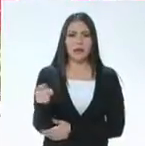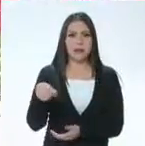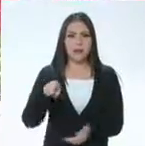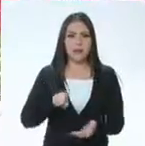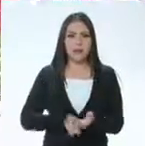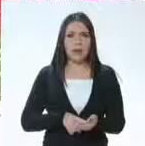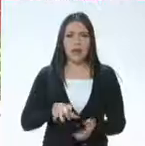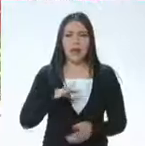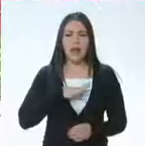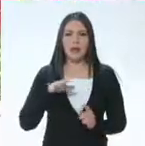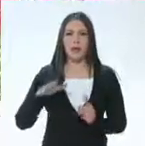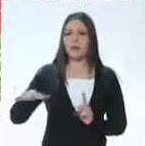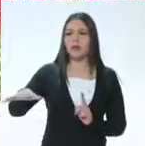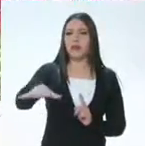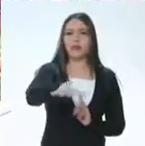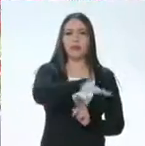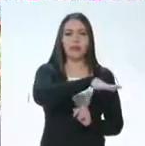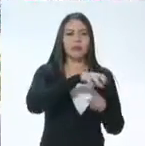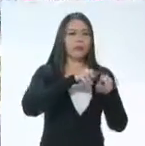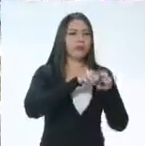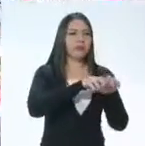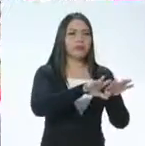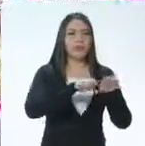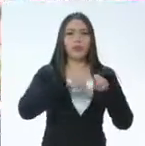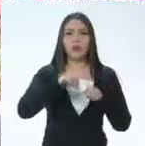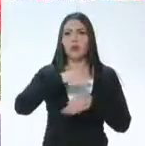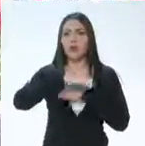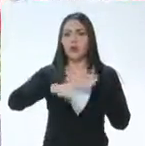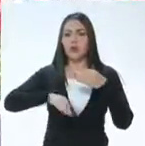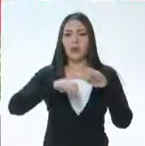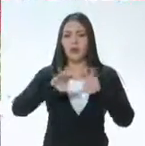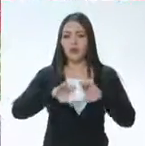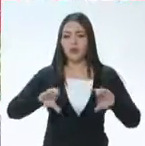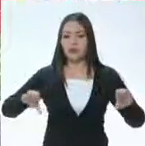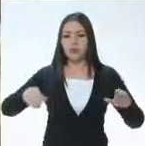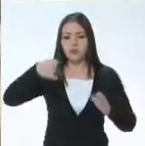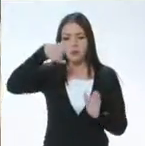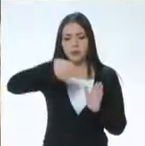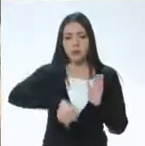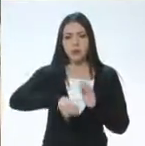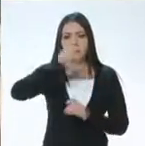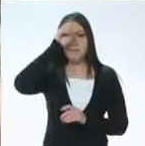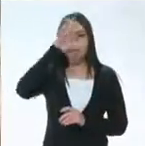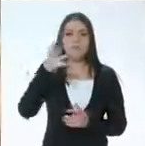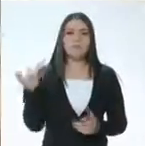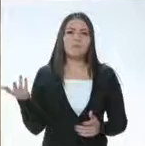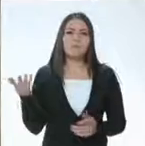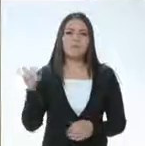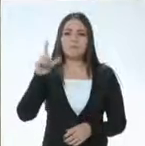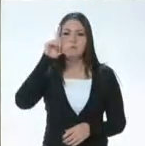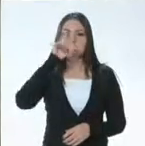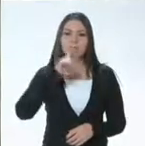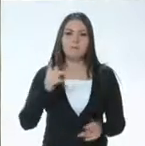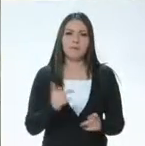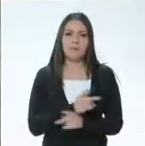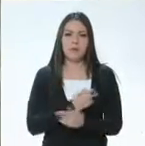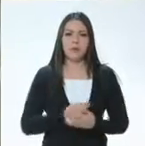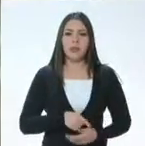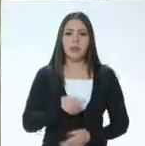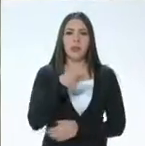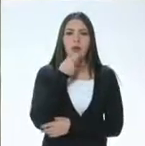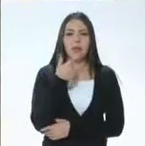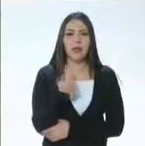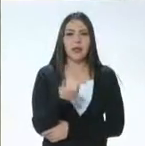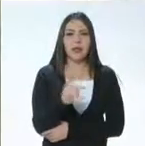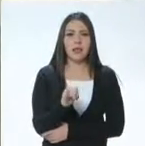era dispersado por toda la mina. Más sin embargo sucedió. Guillermo perdió a su padre hace 13